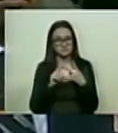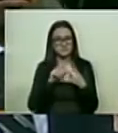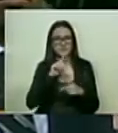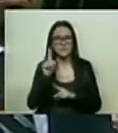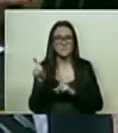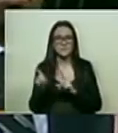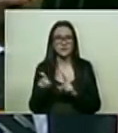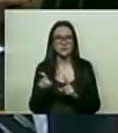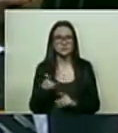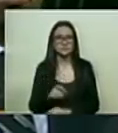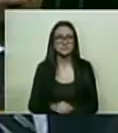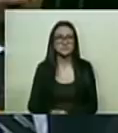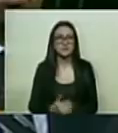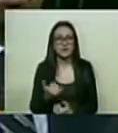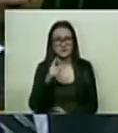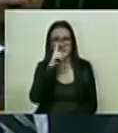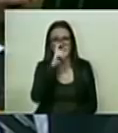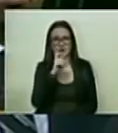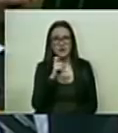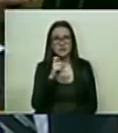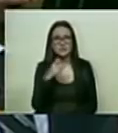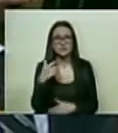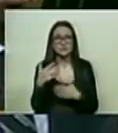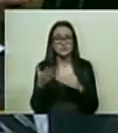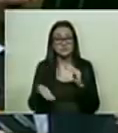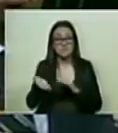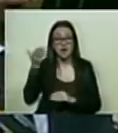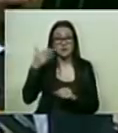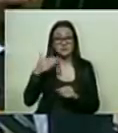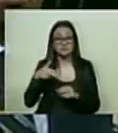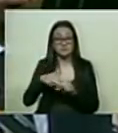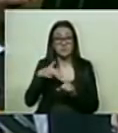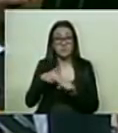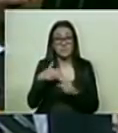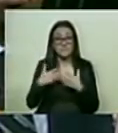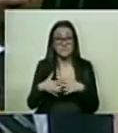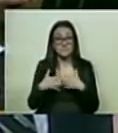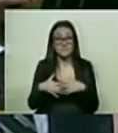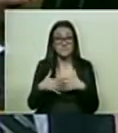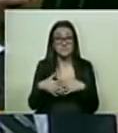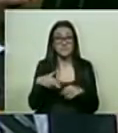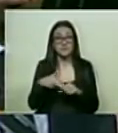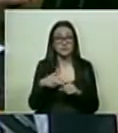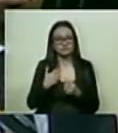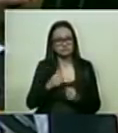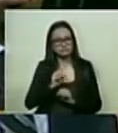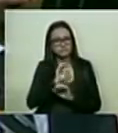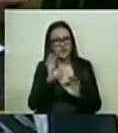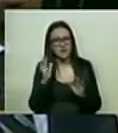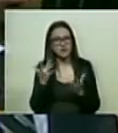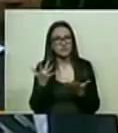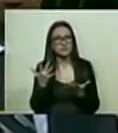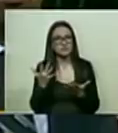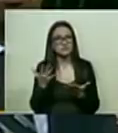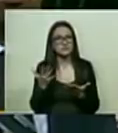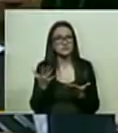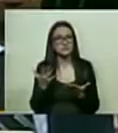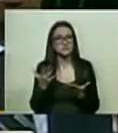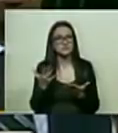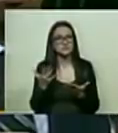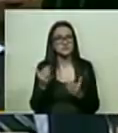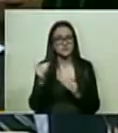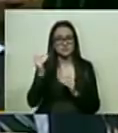pregunta. Se ha dicho que este año se elevará la producción de PDVSA. Quería ver si me podía aclarar a qué le atribuye usted la